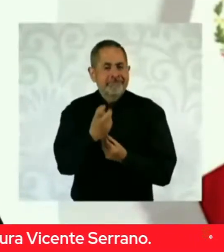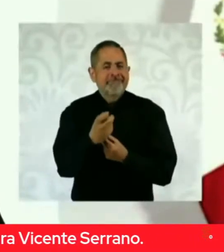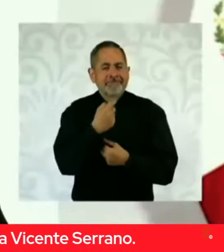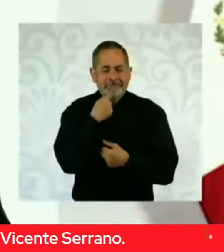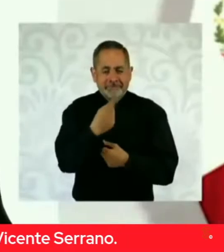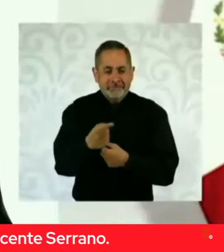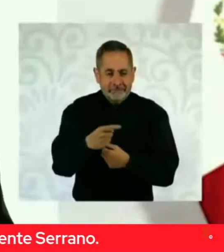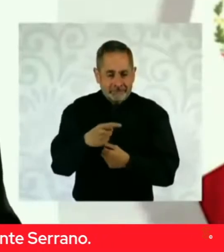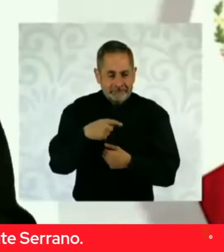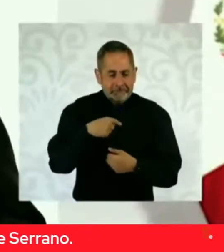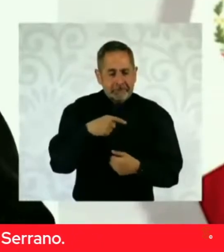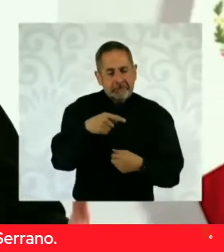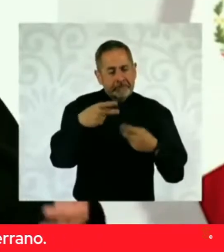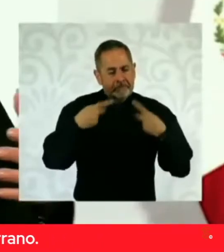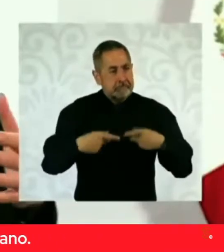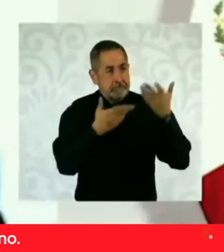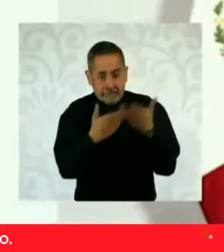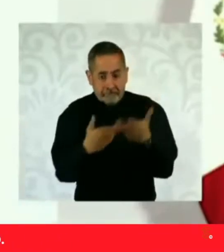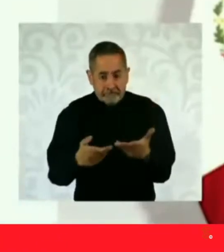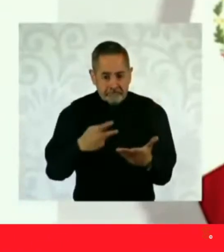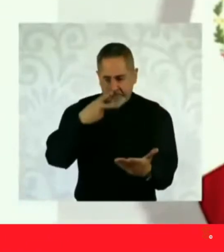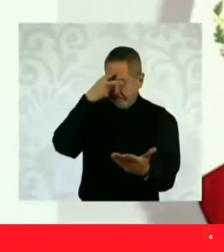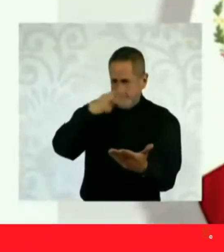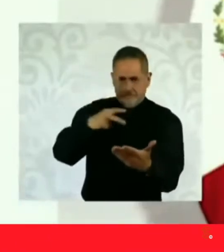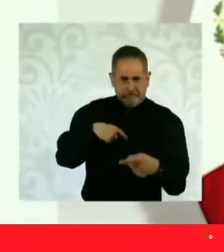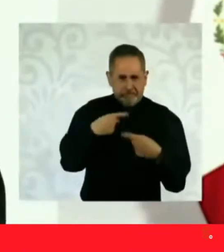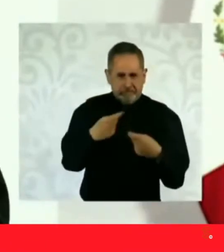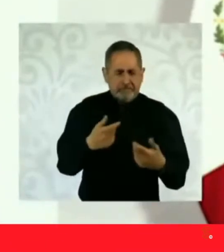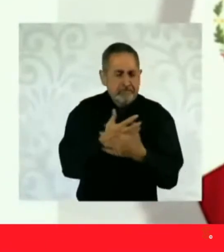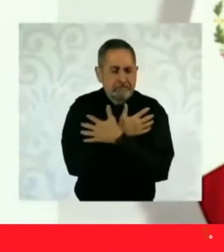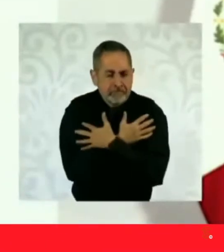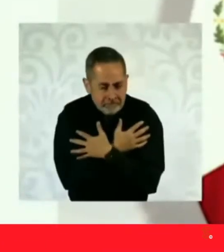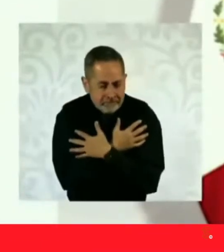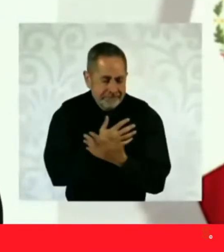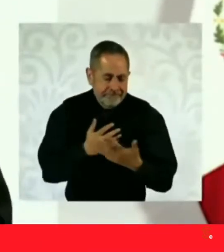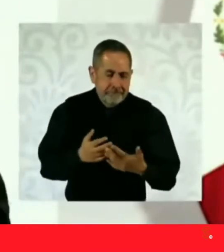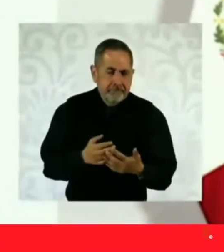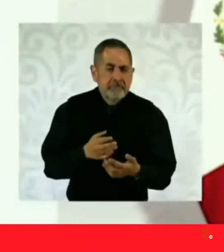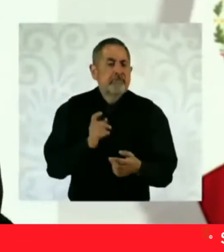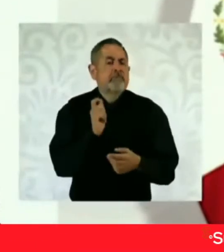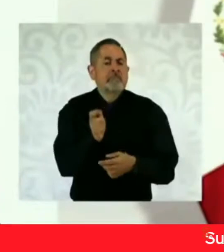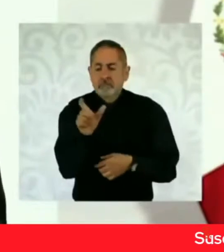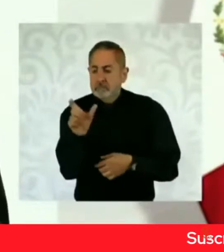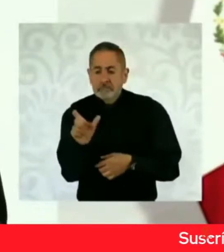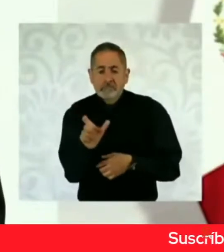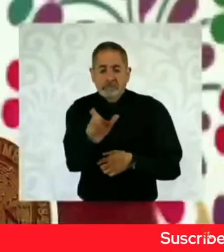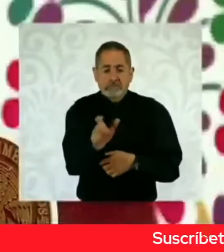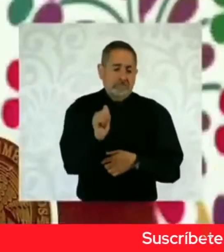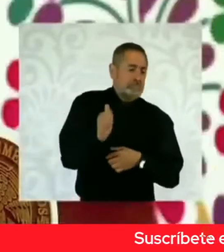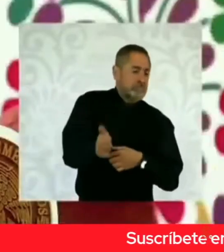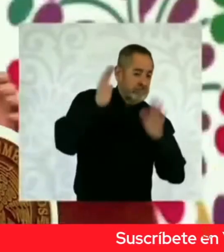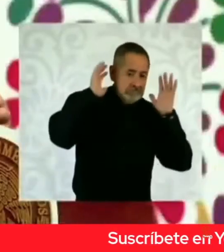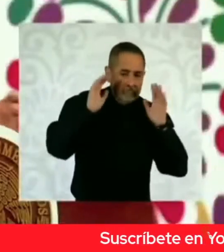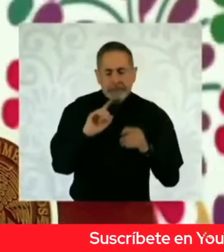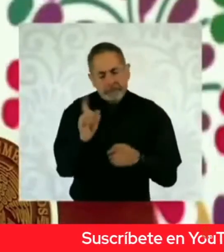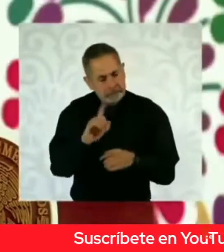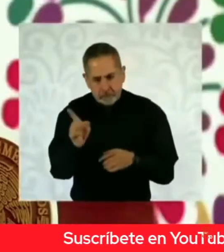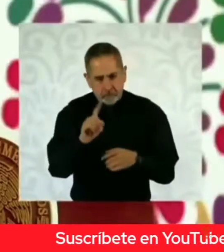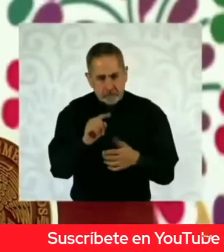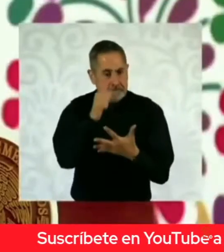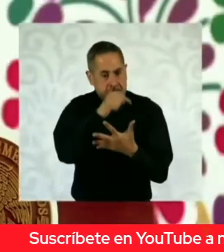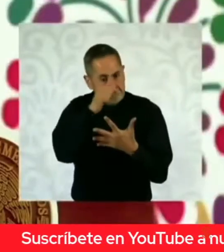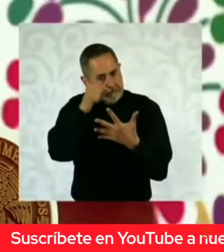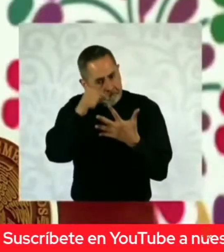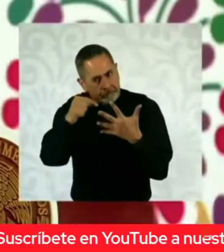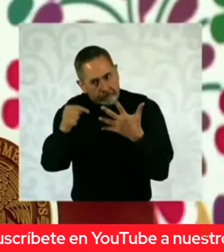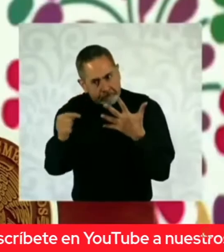te abraza, porque no es que le damos una tarjeta y a ver, resuelve tu problema, no. Estamos atendiendo de